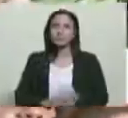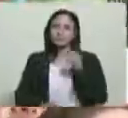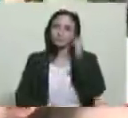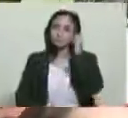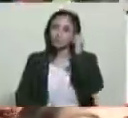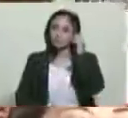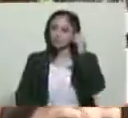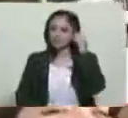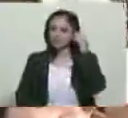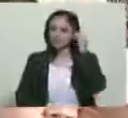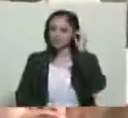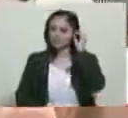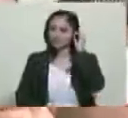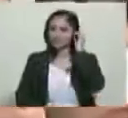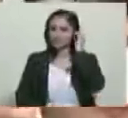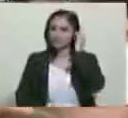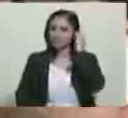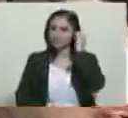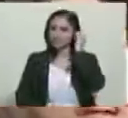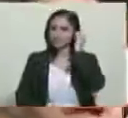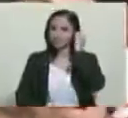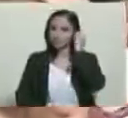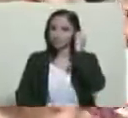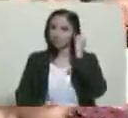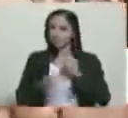Qué bonita la consigna.